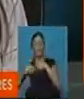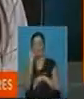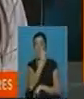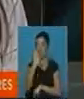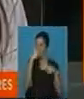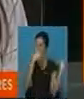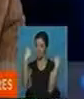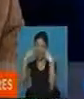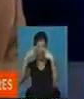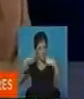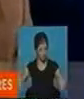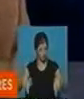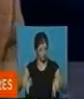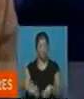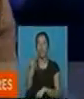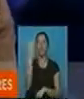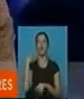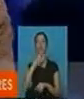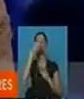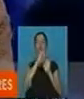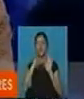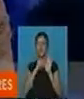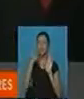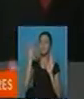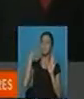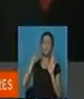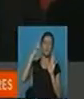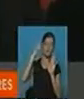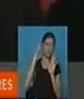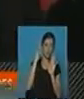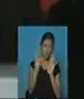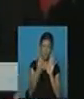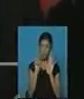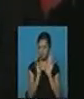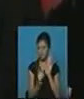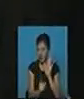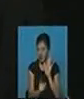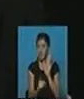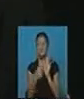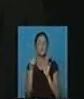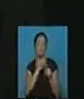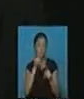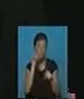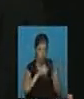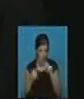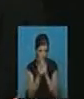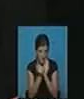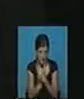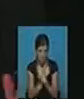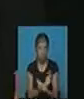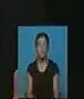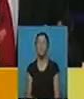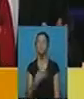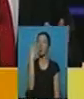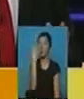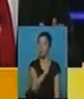es de 1791 y no está en discusión una reforma, pero hay cuatro presidentes asesinados por armas, es decir, a balazos, y